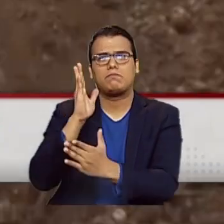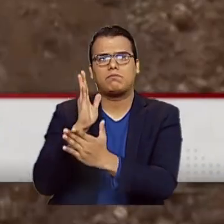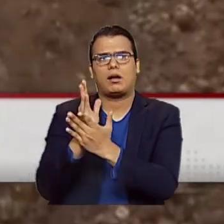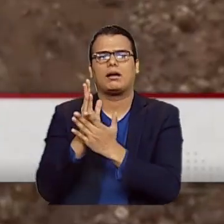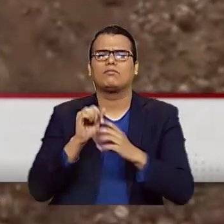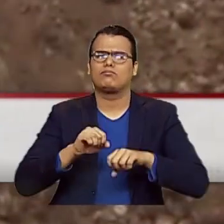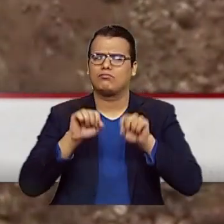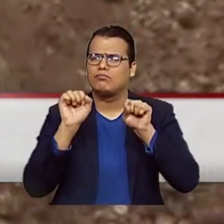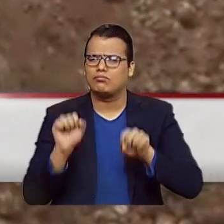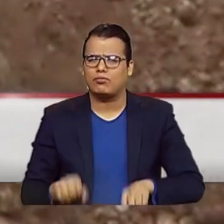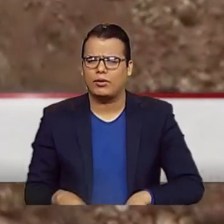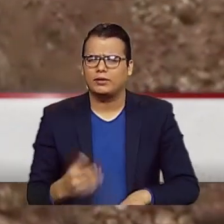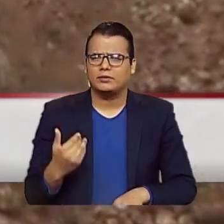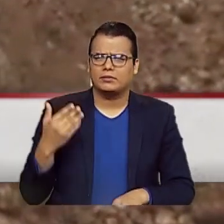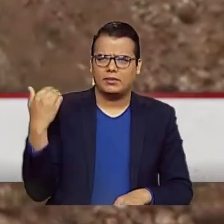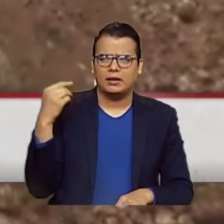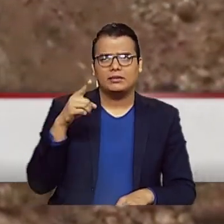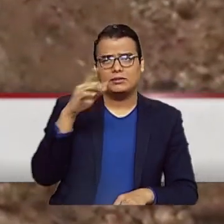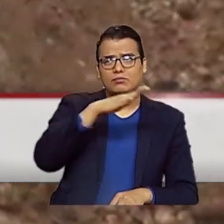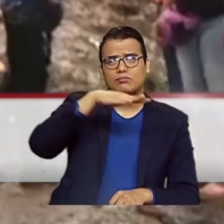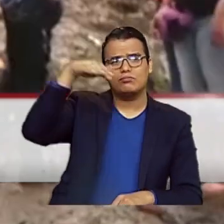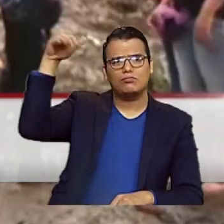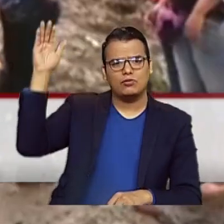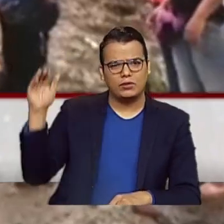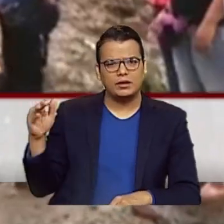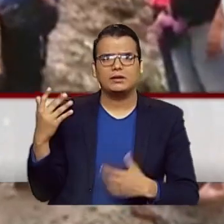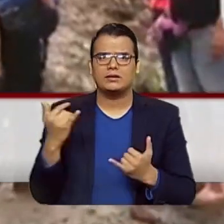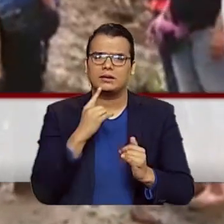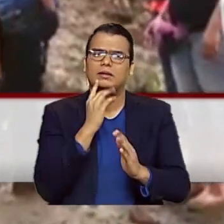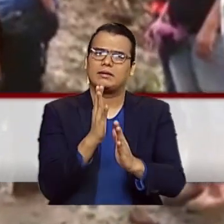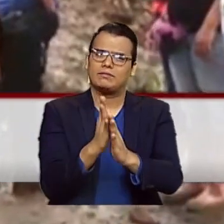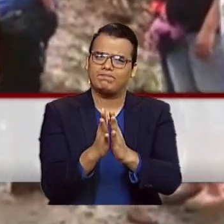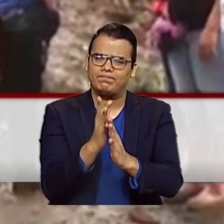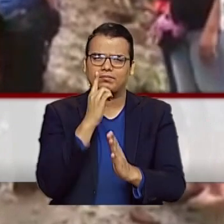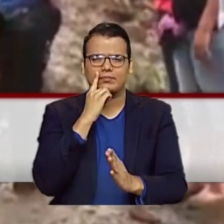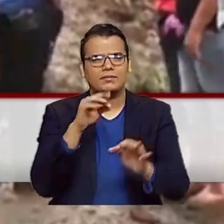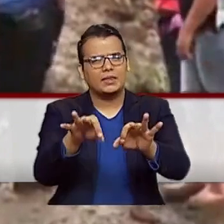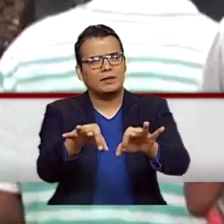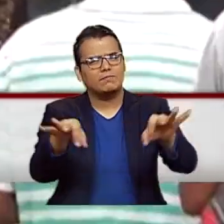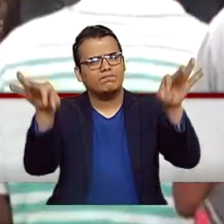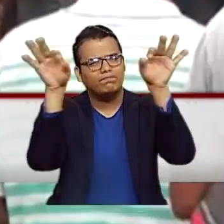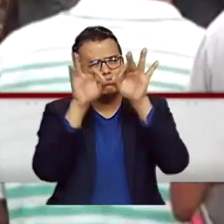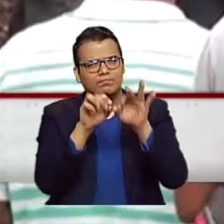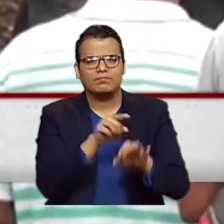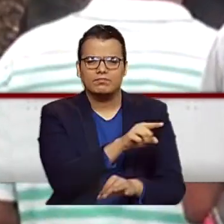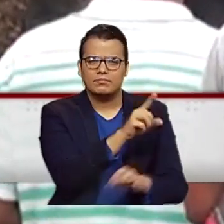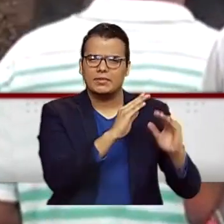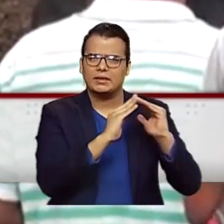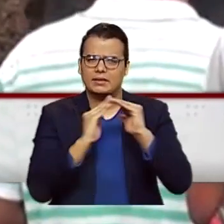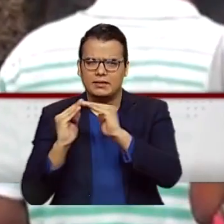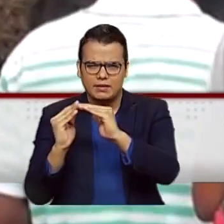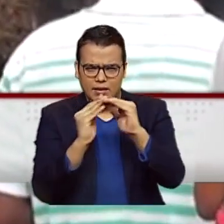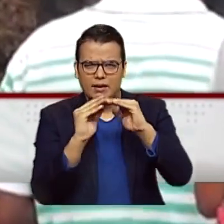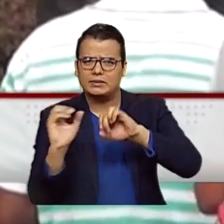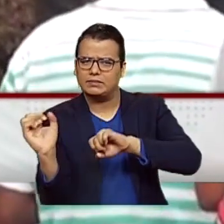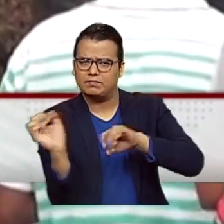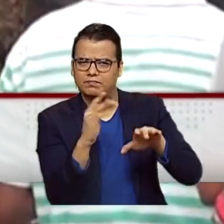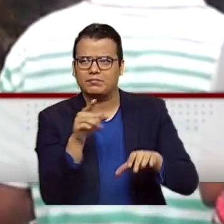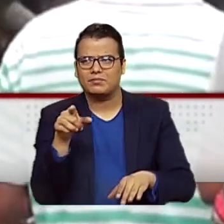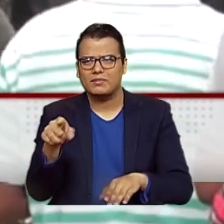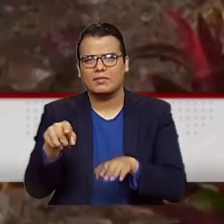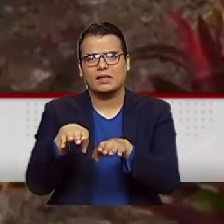Ya hace algunos meses se venía hablando de la necesidad de una reubicación. Por aquí pasa una